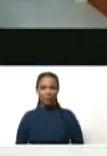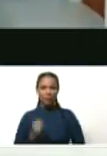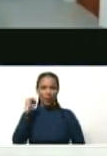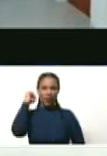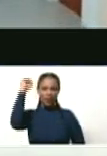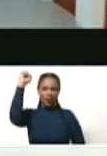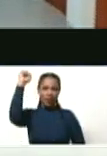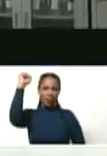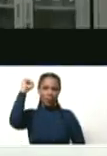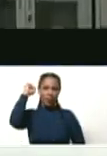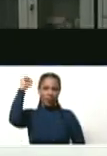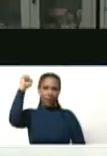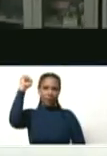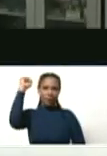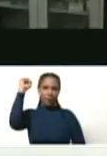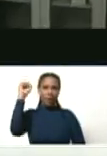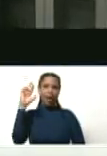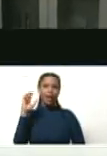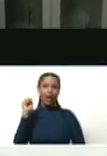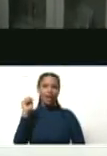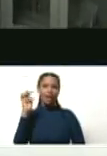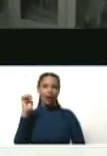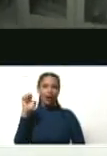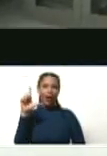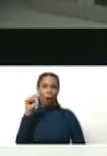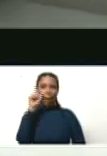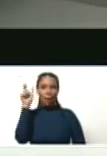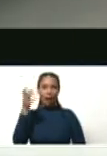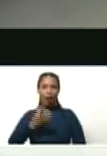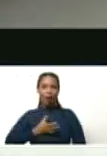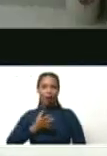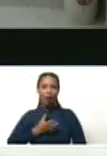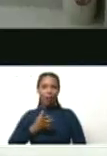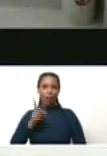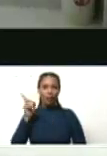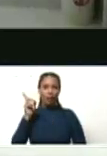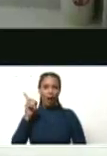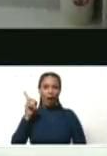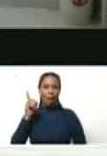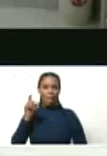Venceremos, venceremos. Rafael Torrealba, alcalde de Acarigua,